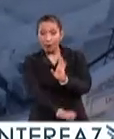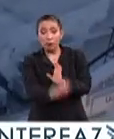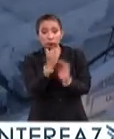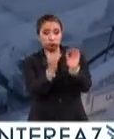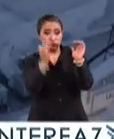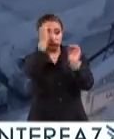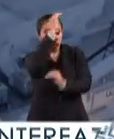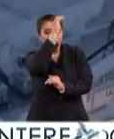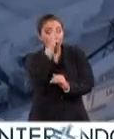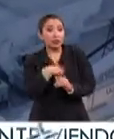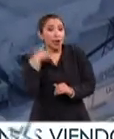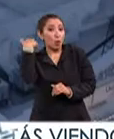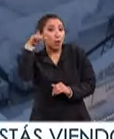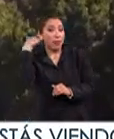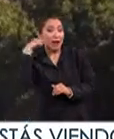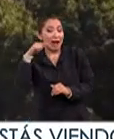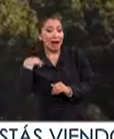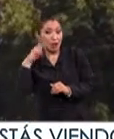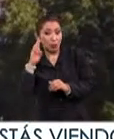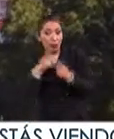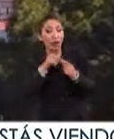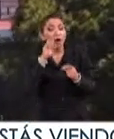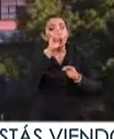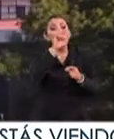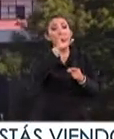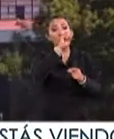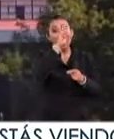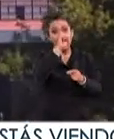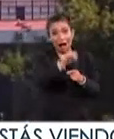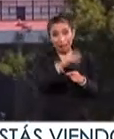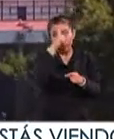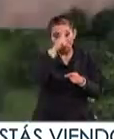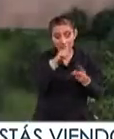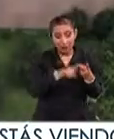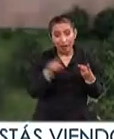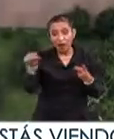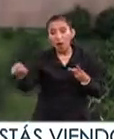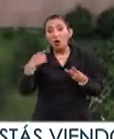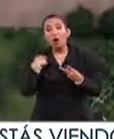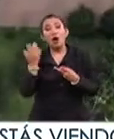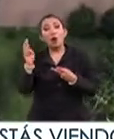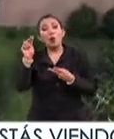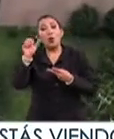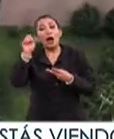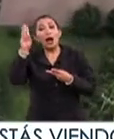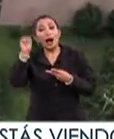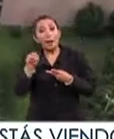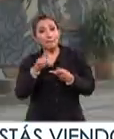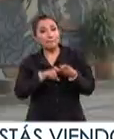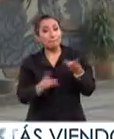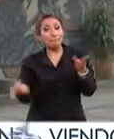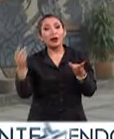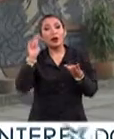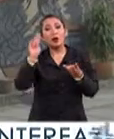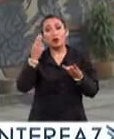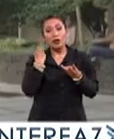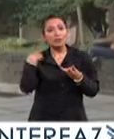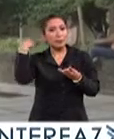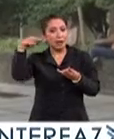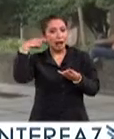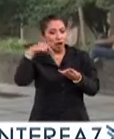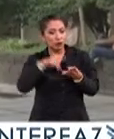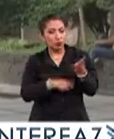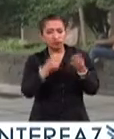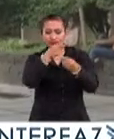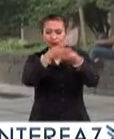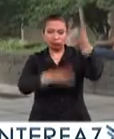máxima casa de estudios de Guadalajara, la Universidad Nacional Autónoma de México, la Autónoma Metropolitana, la Universidad